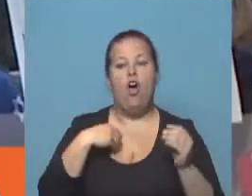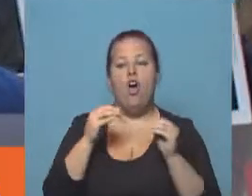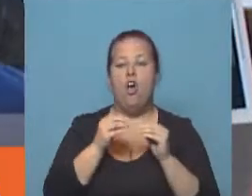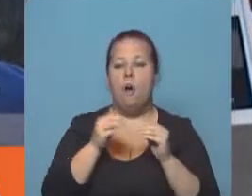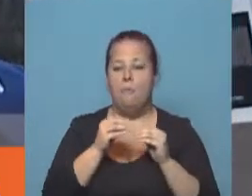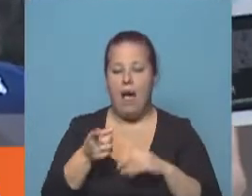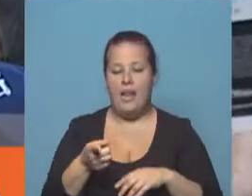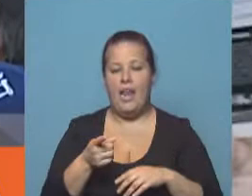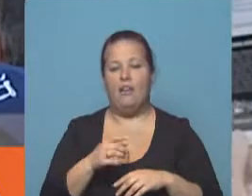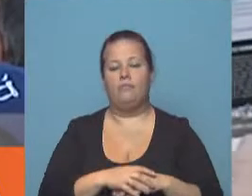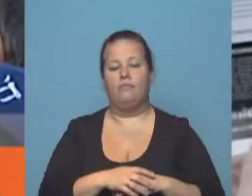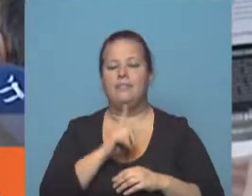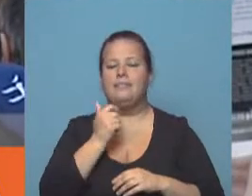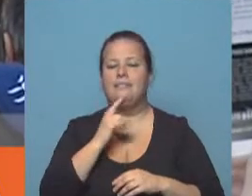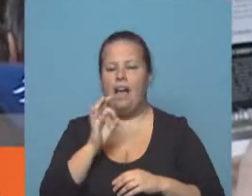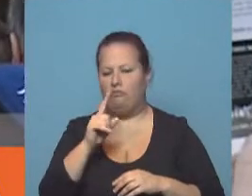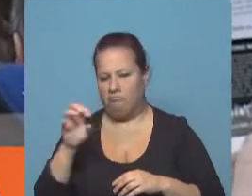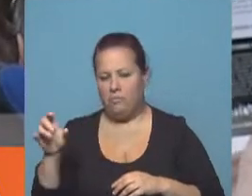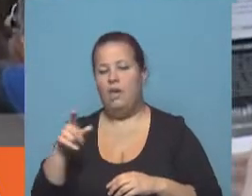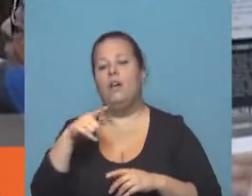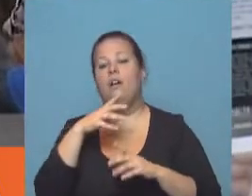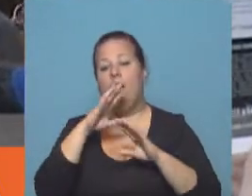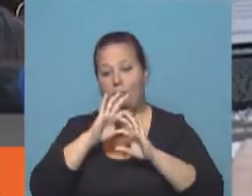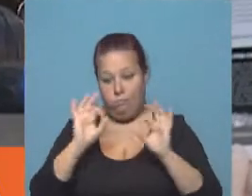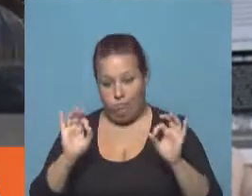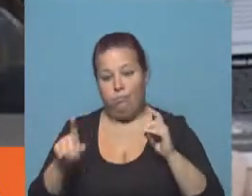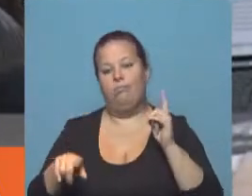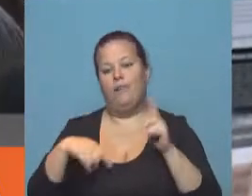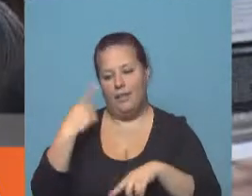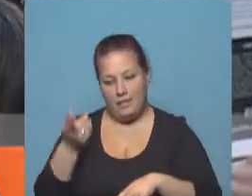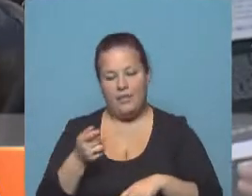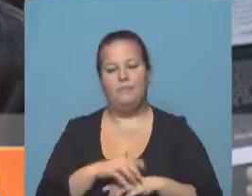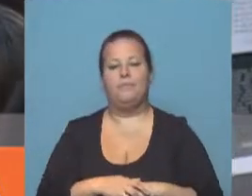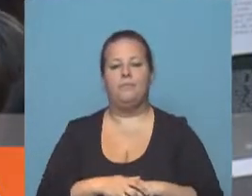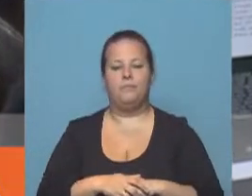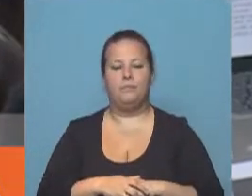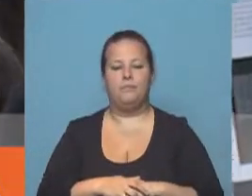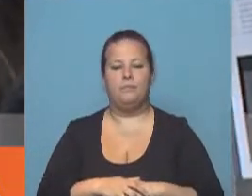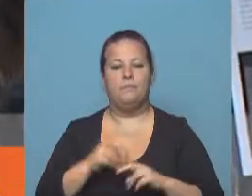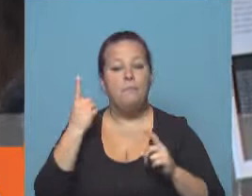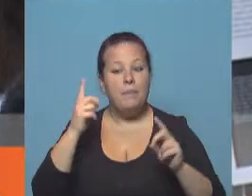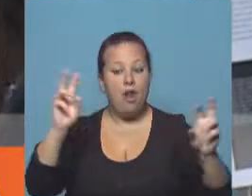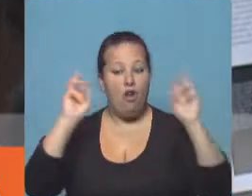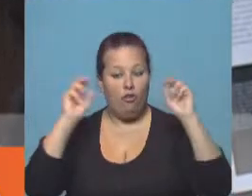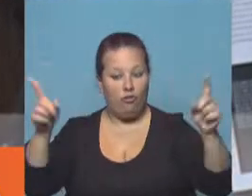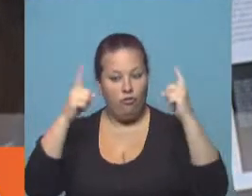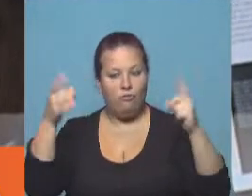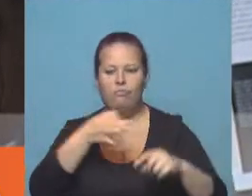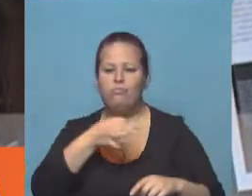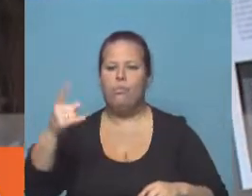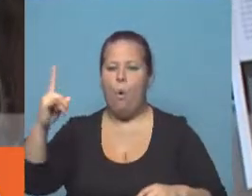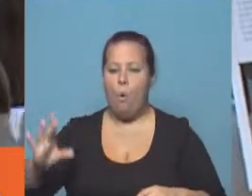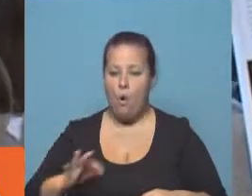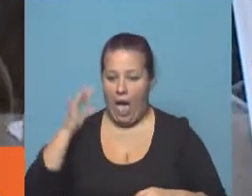colega Tato Yang. Luego, por supuesto, de que suene la sirena, como ocurre todos los